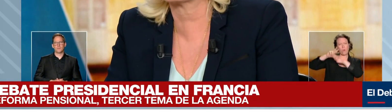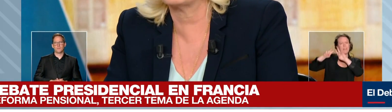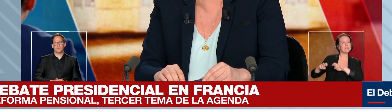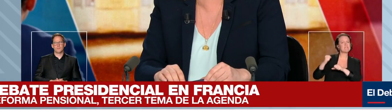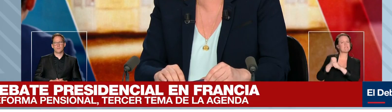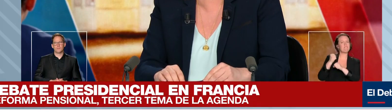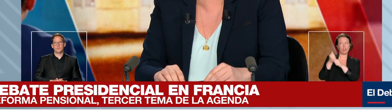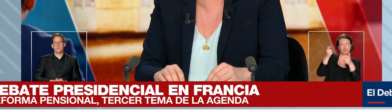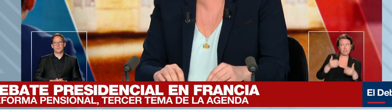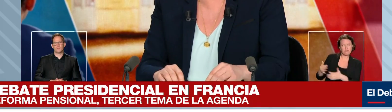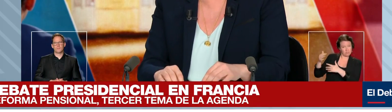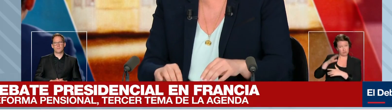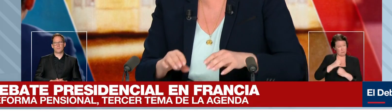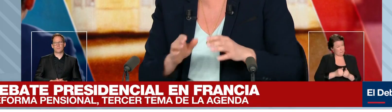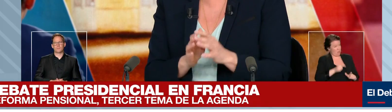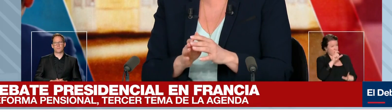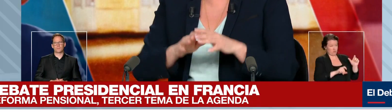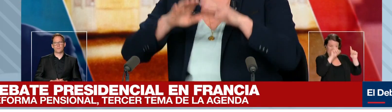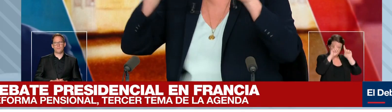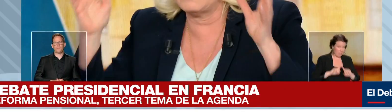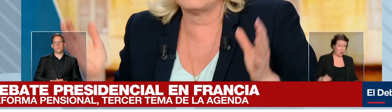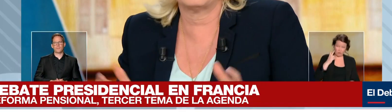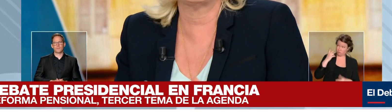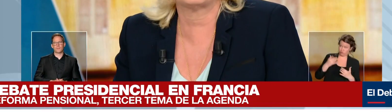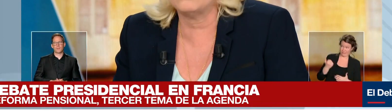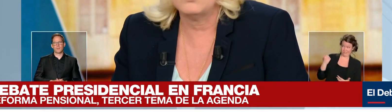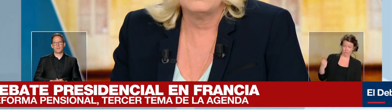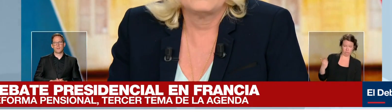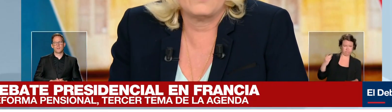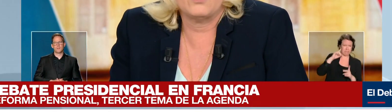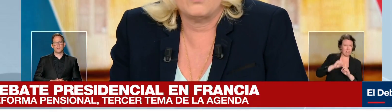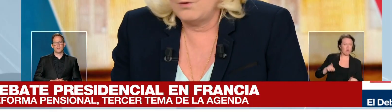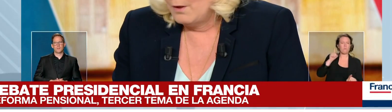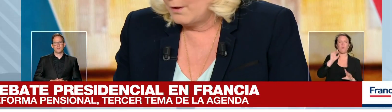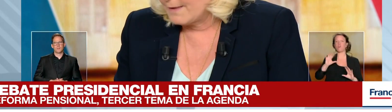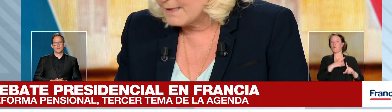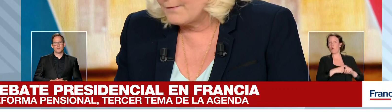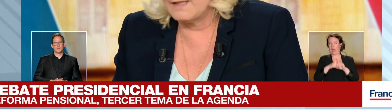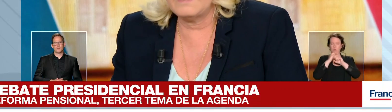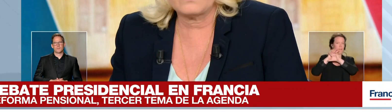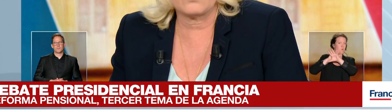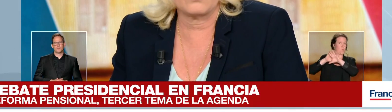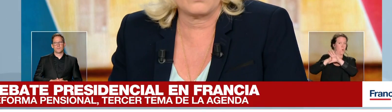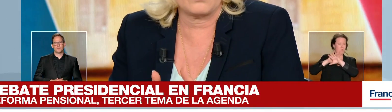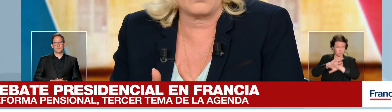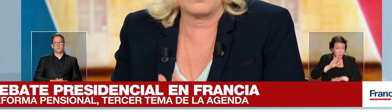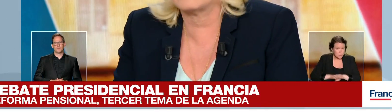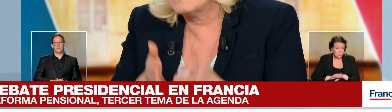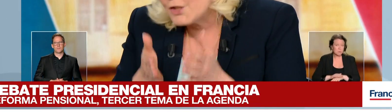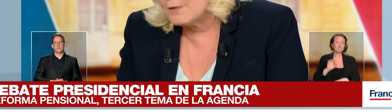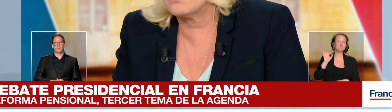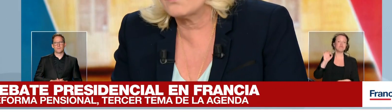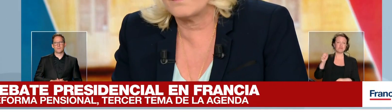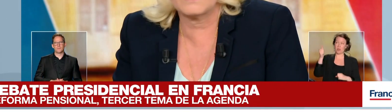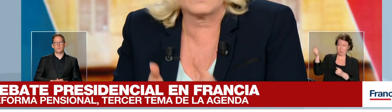Trabajo es un cálculo muy cuestionado porque en realidad es muy restrictivo y hay un halo alrededor. ¿Es tan